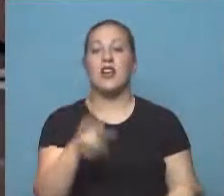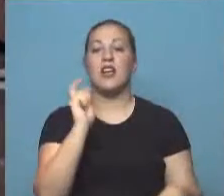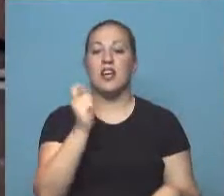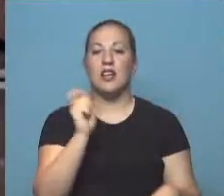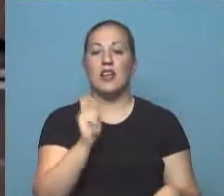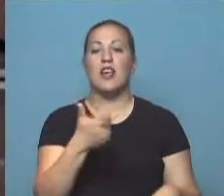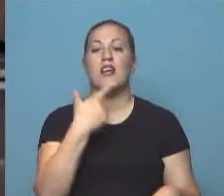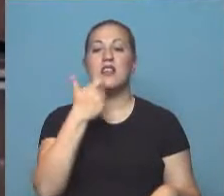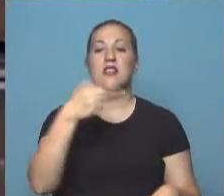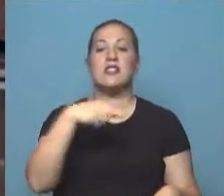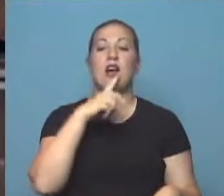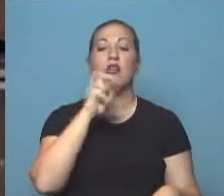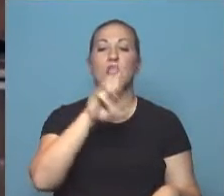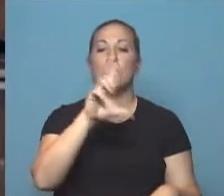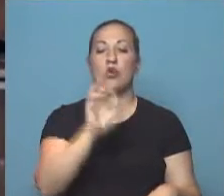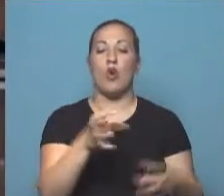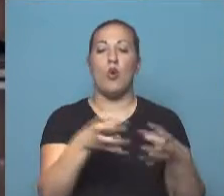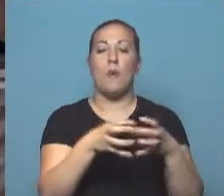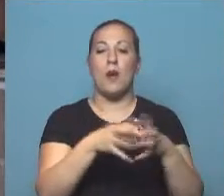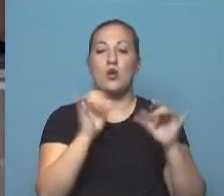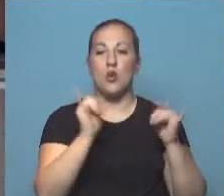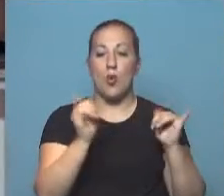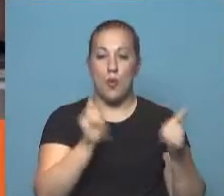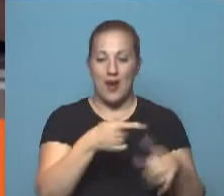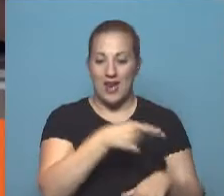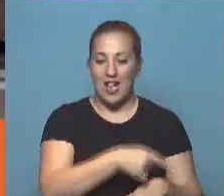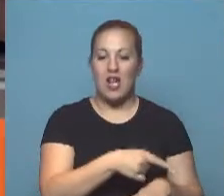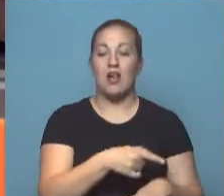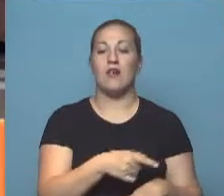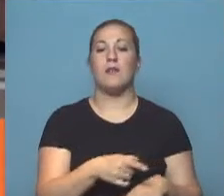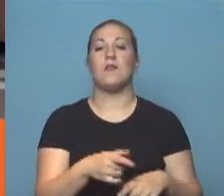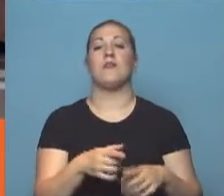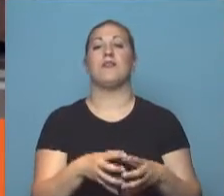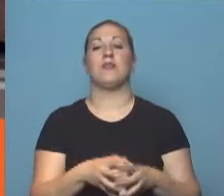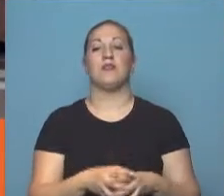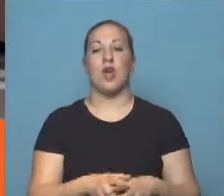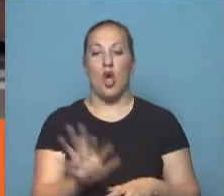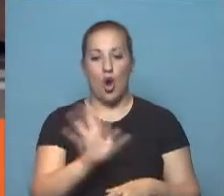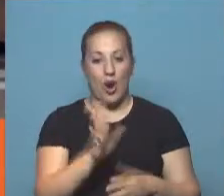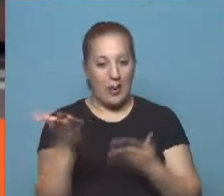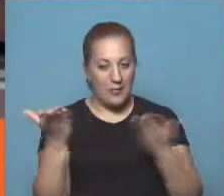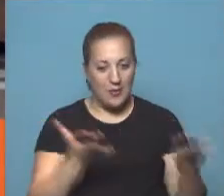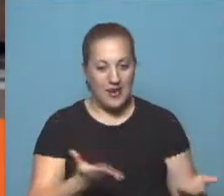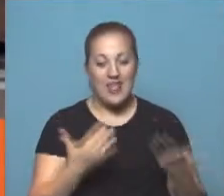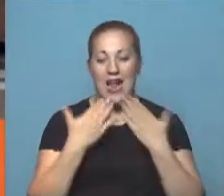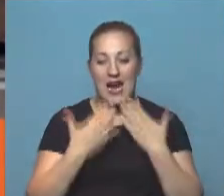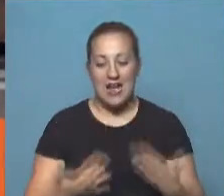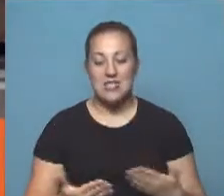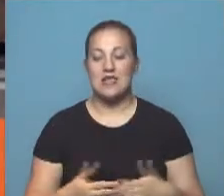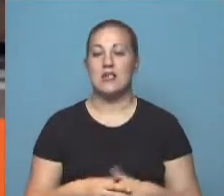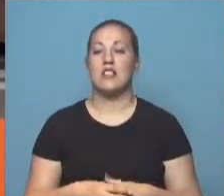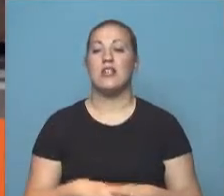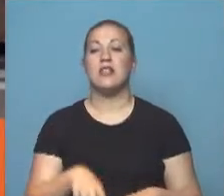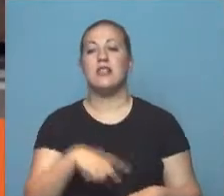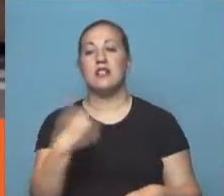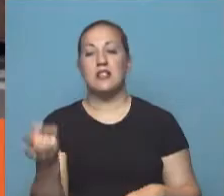Leandro Santoro, referente de la agrupación juvenil de Los Irrompibles, al costado de la pantalla. Hola Leandro, bienvenido, buen día. Buen día. Y